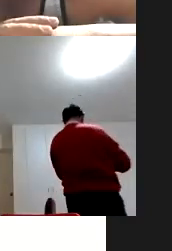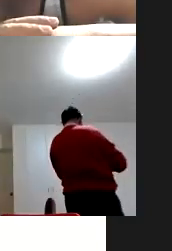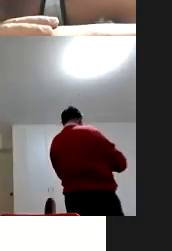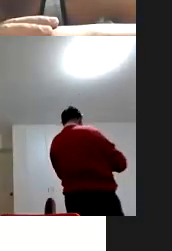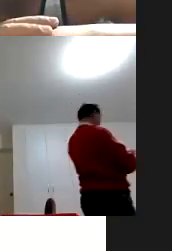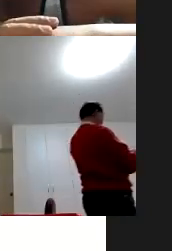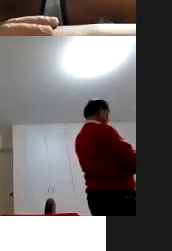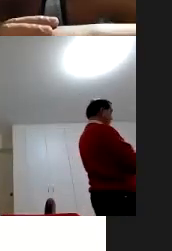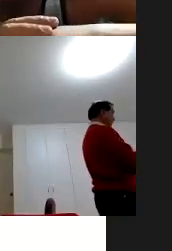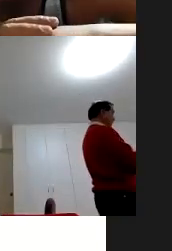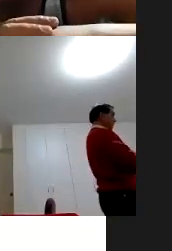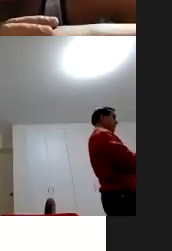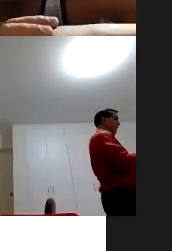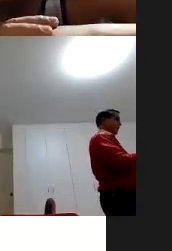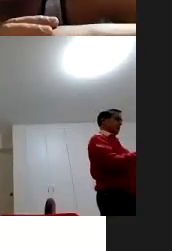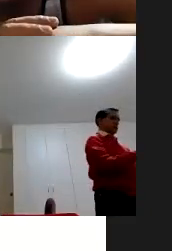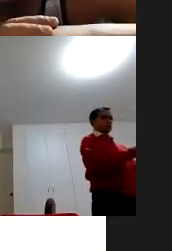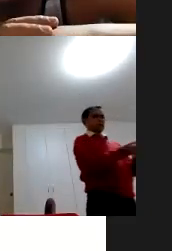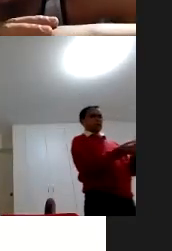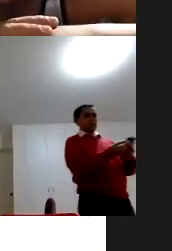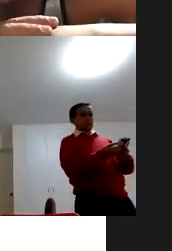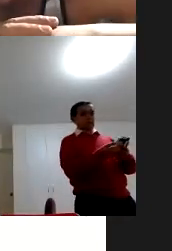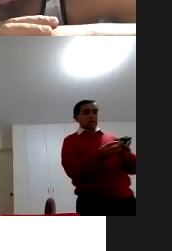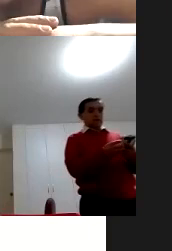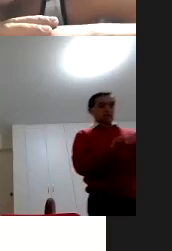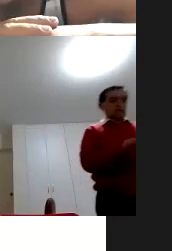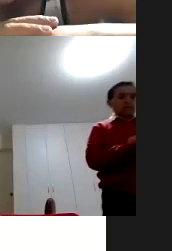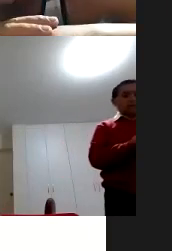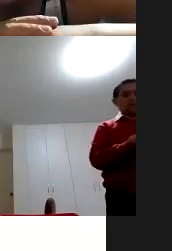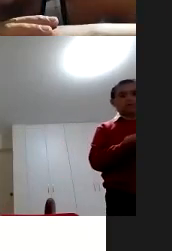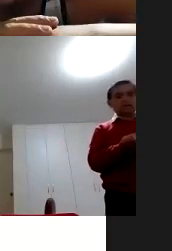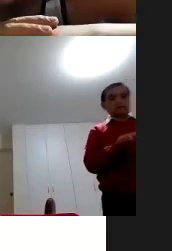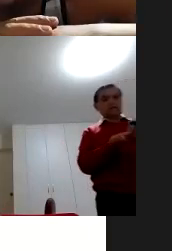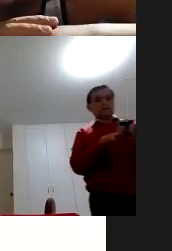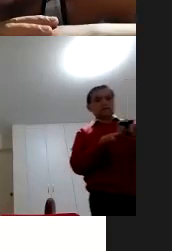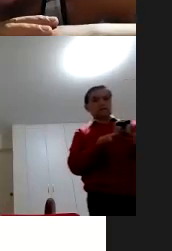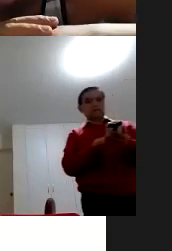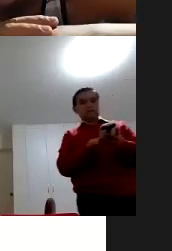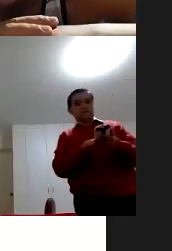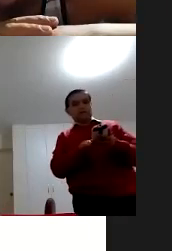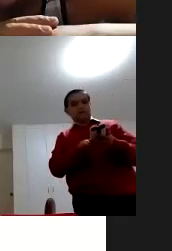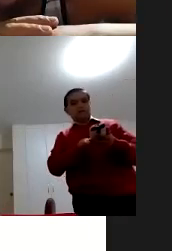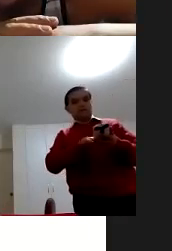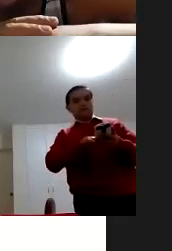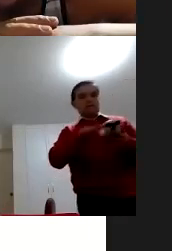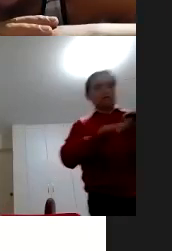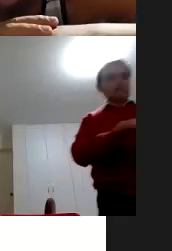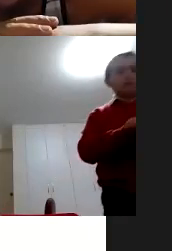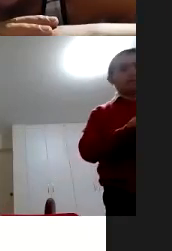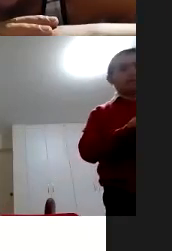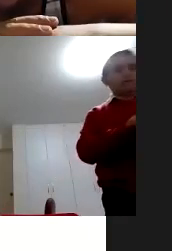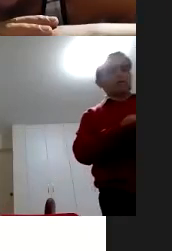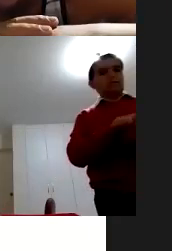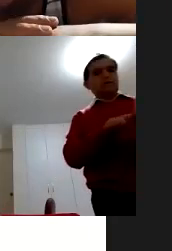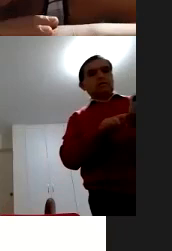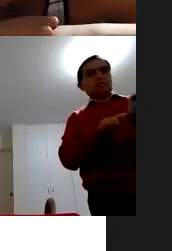agotado, ¿no? Observar cómo se encuentra la tonicidad muscular también y cómo, hasta qué grado puede sus rangos articulares funcionar.